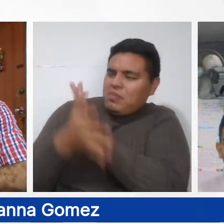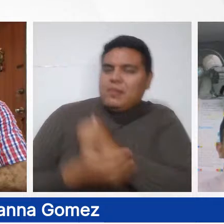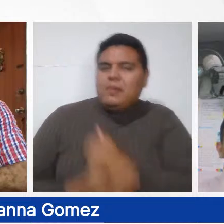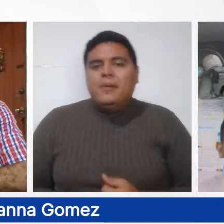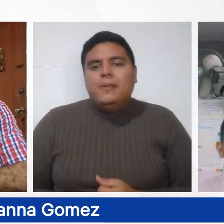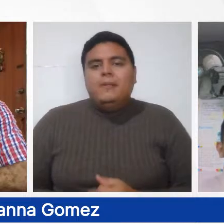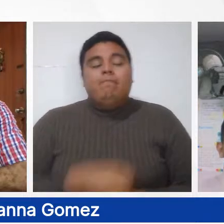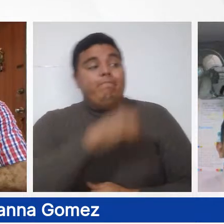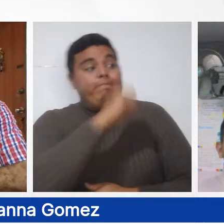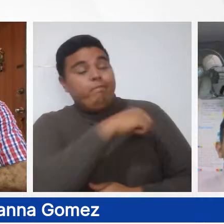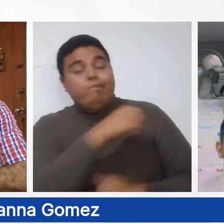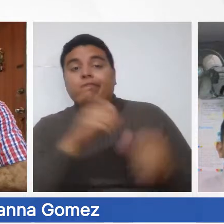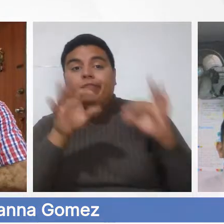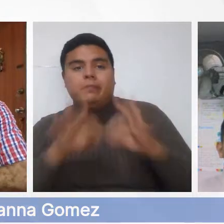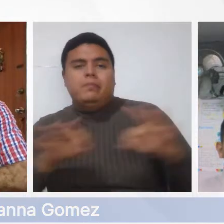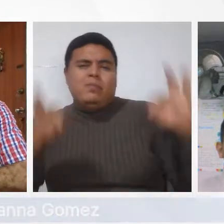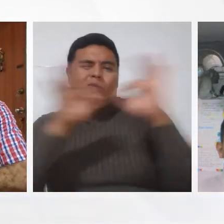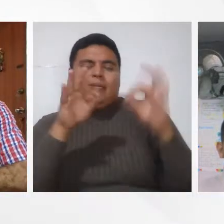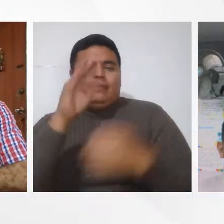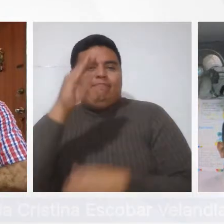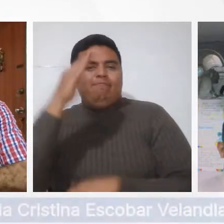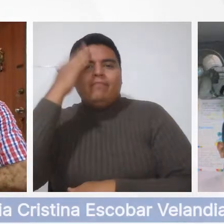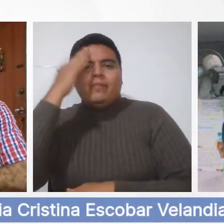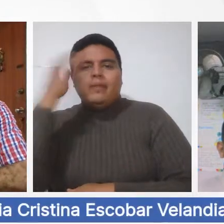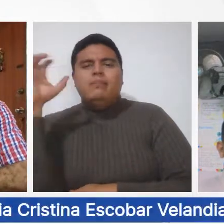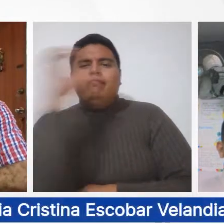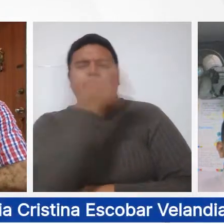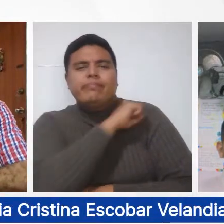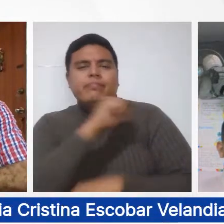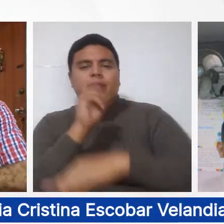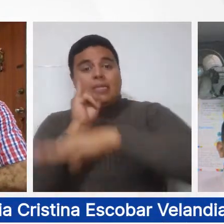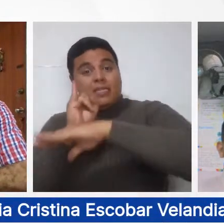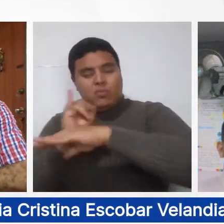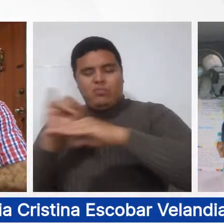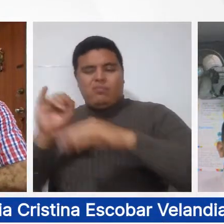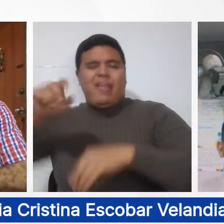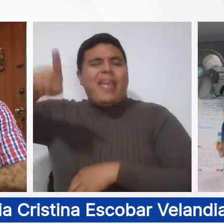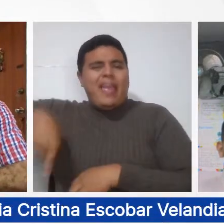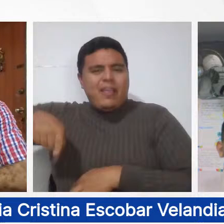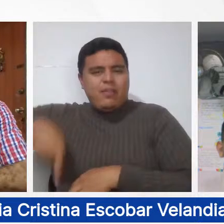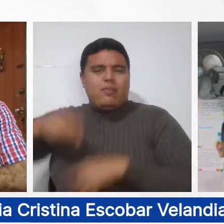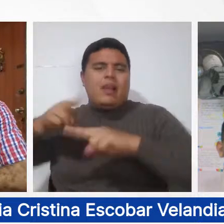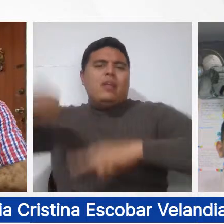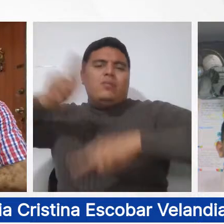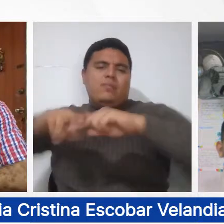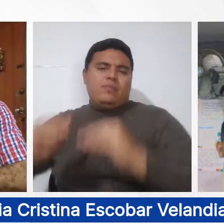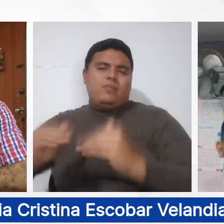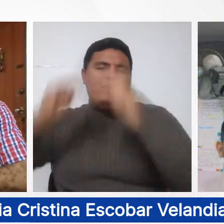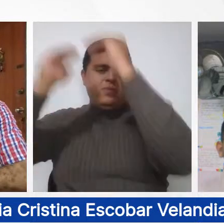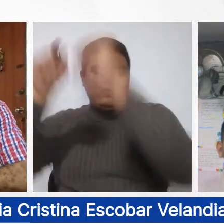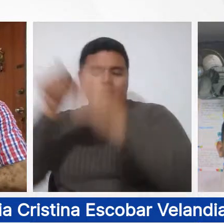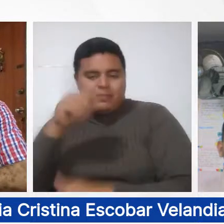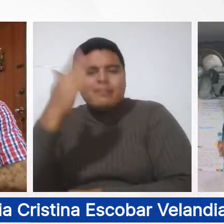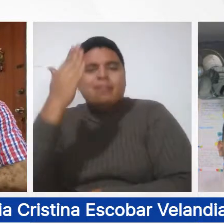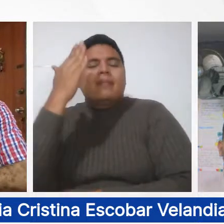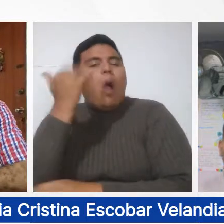muy importante reconocer que la Escuela Normal Superior, en